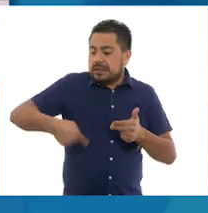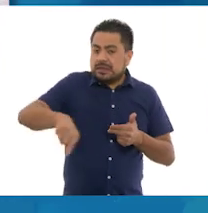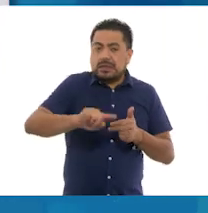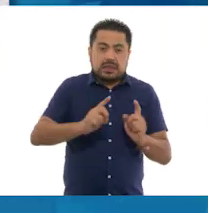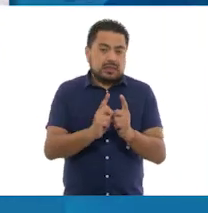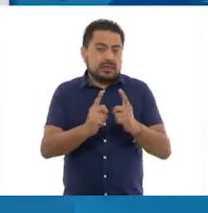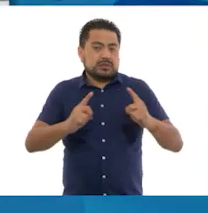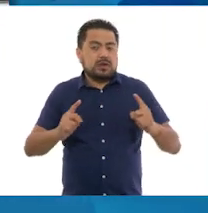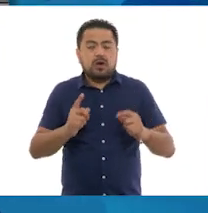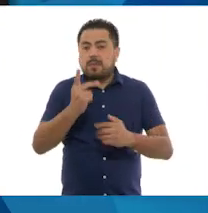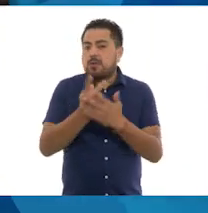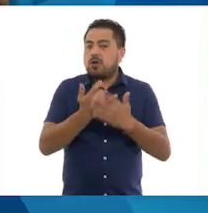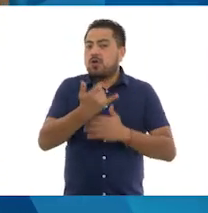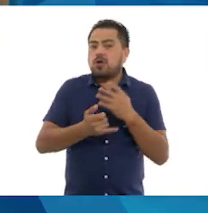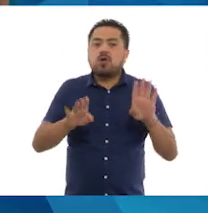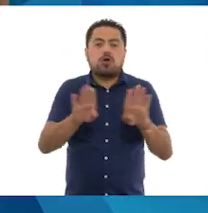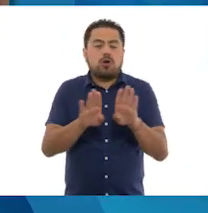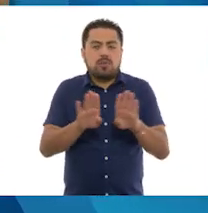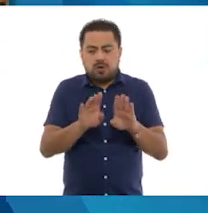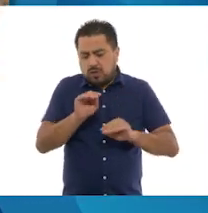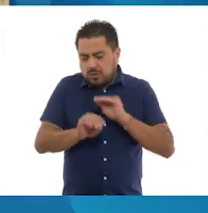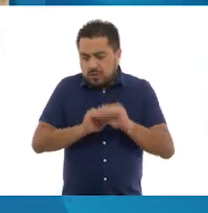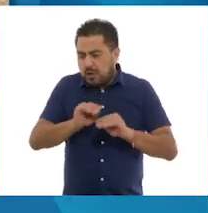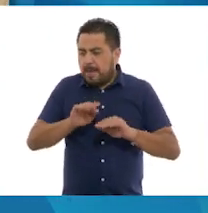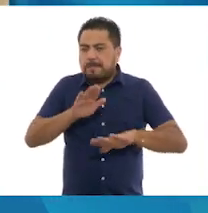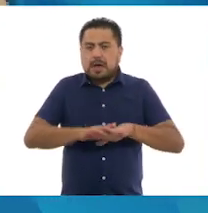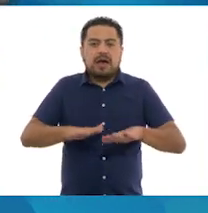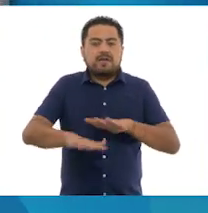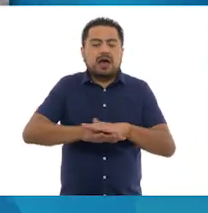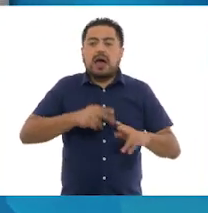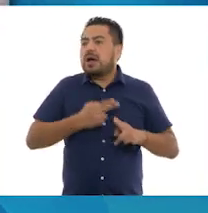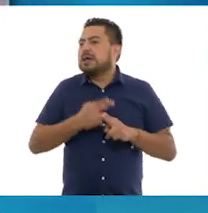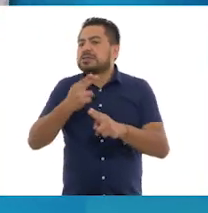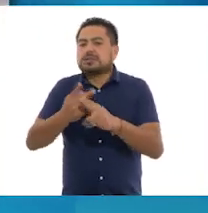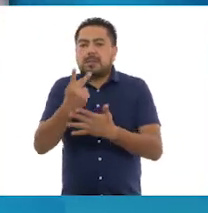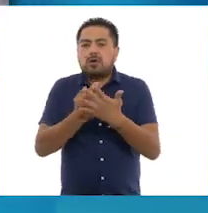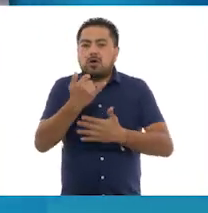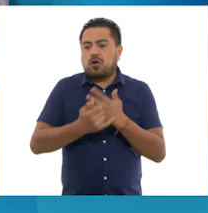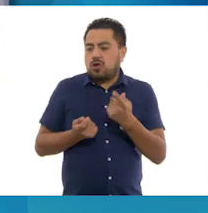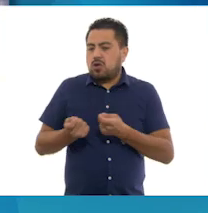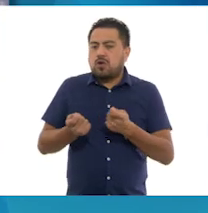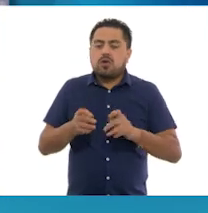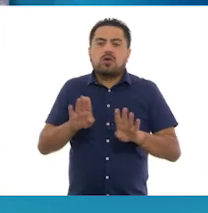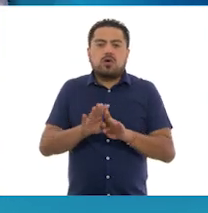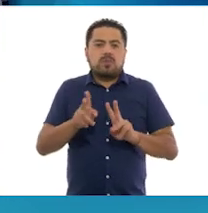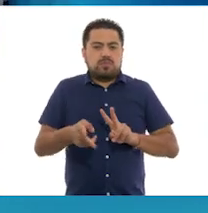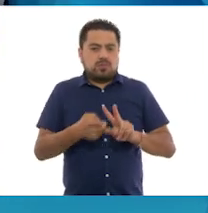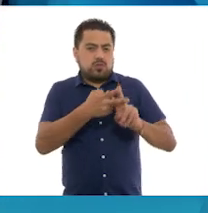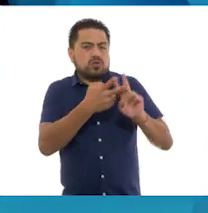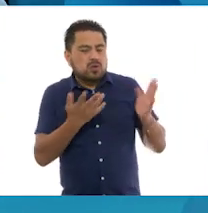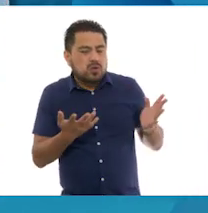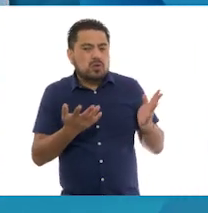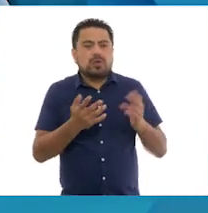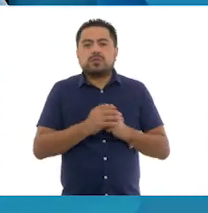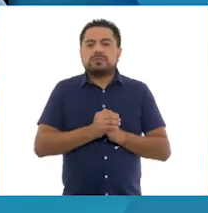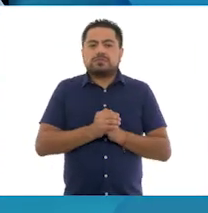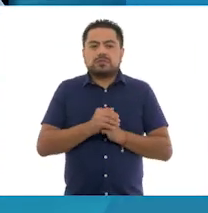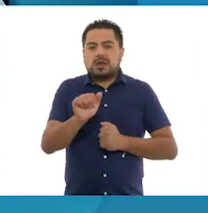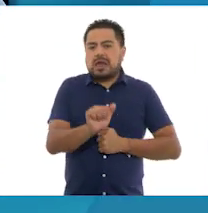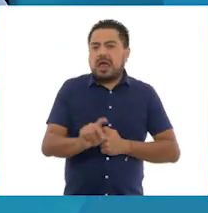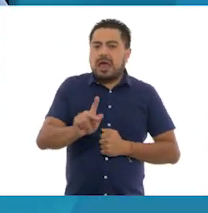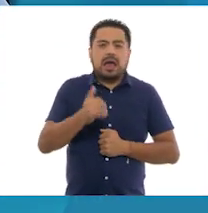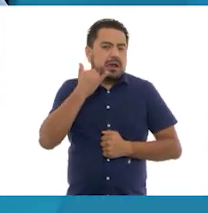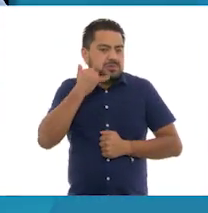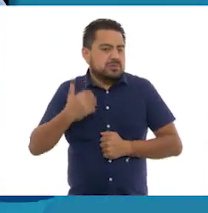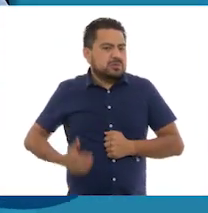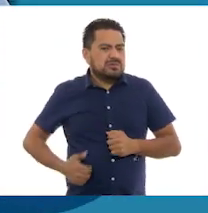desarrollen proyectos desde componentes básicos hasta proyectos controlados por Bluetooth, proyectos controlados por aplicación de celular,